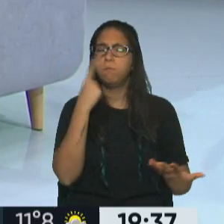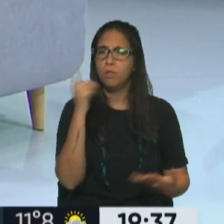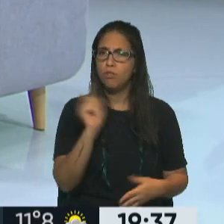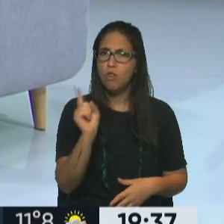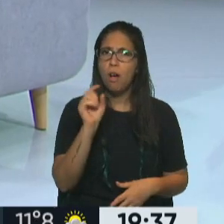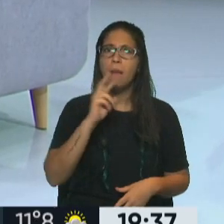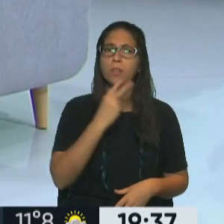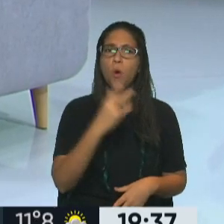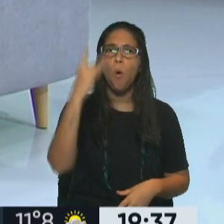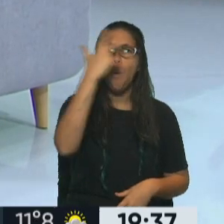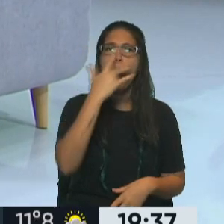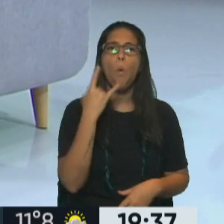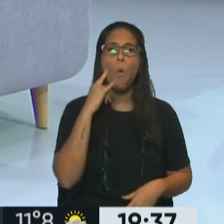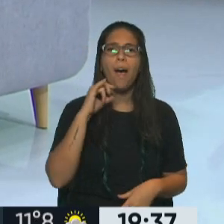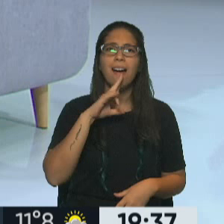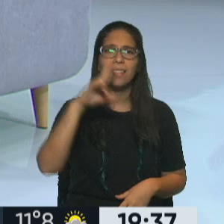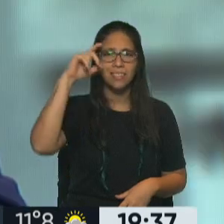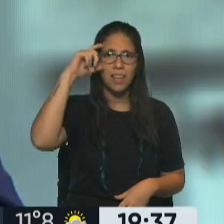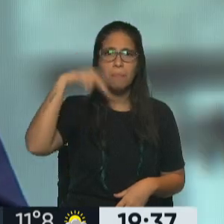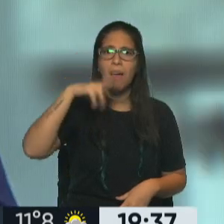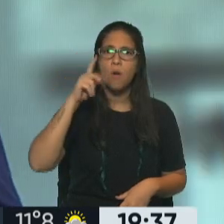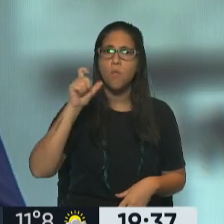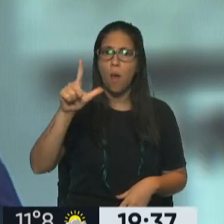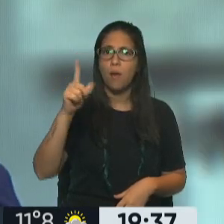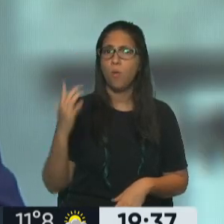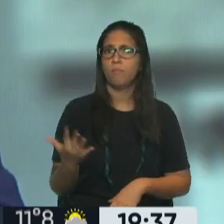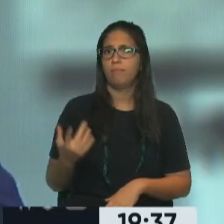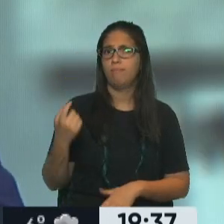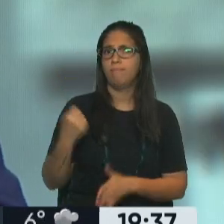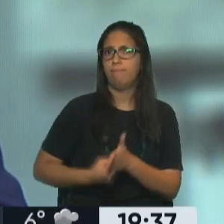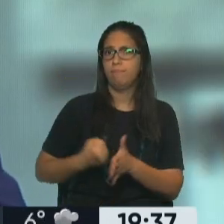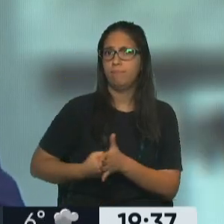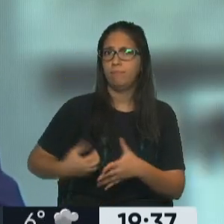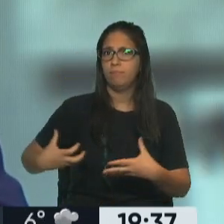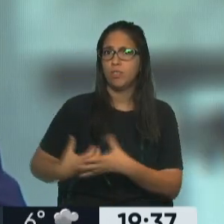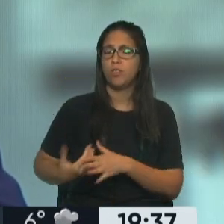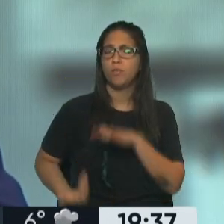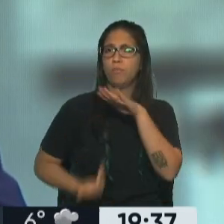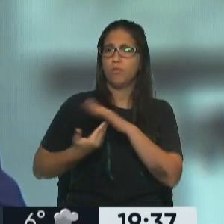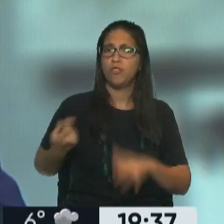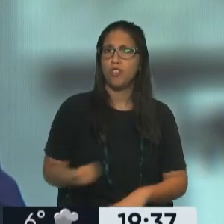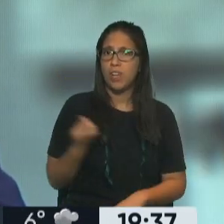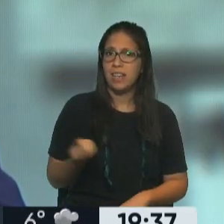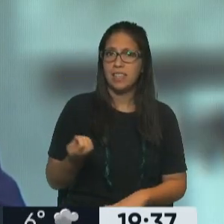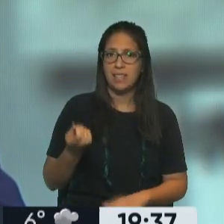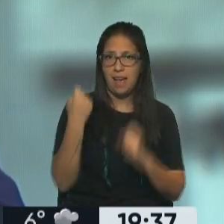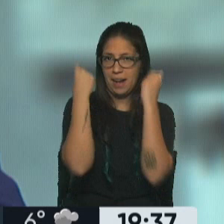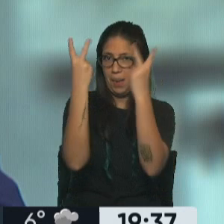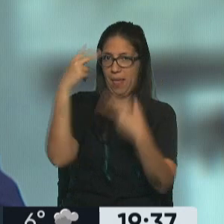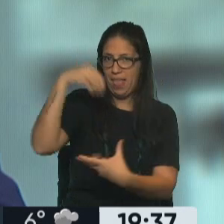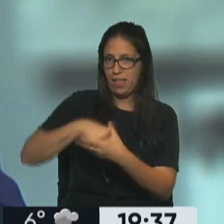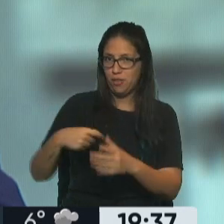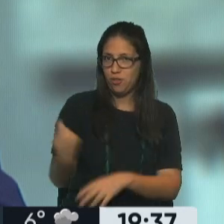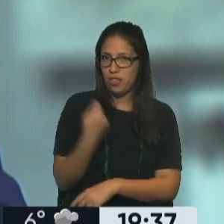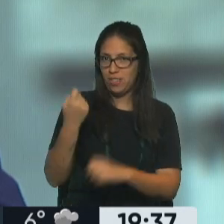hugarte de nombre Manuel Manuel hugarte fue un gran dirigente socialista bastante Rebelde dentro del socialismo inclusive